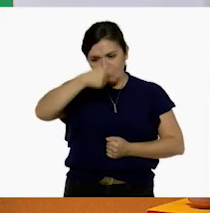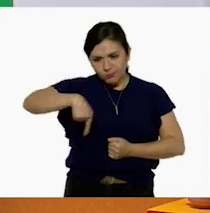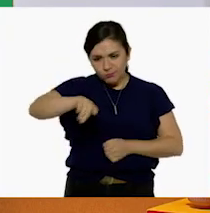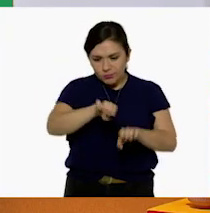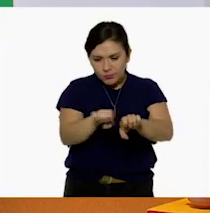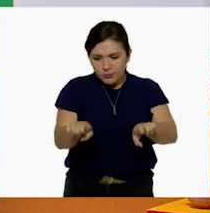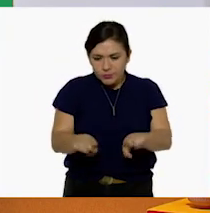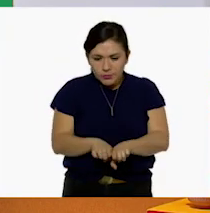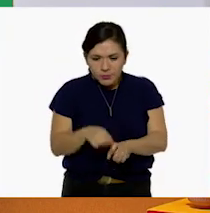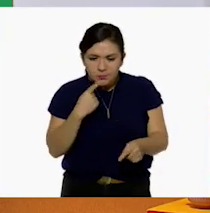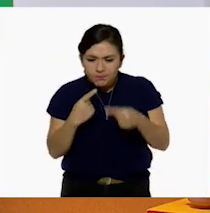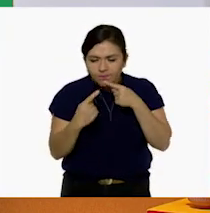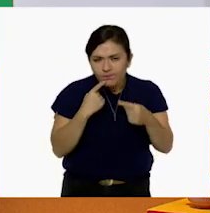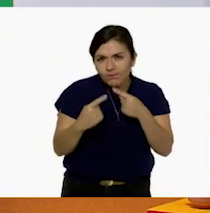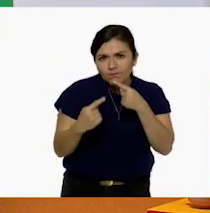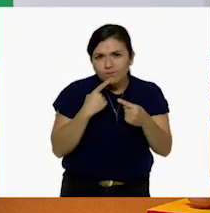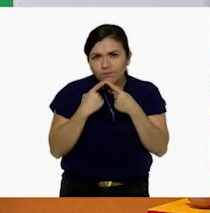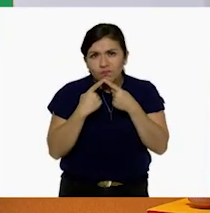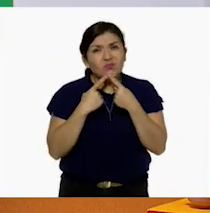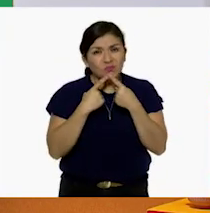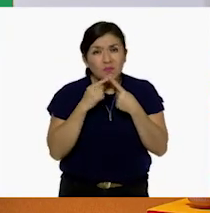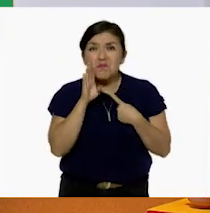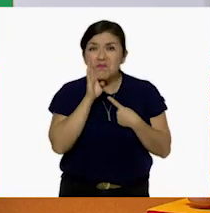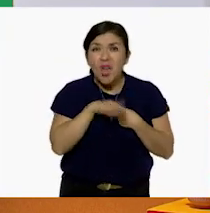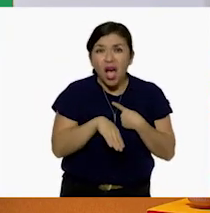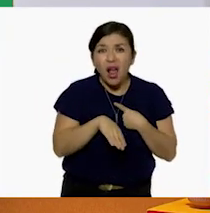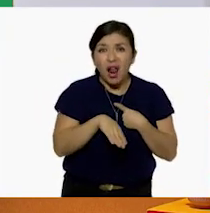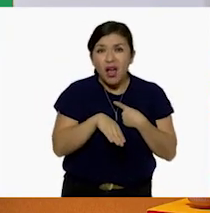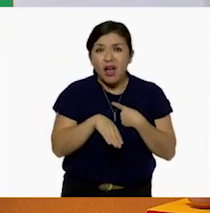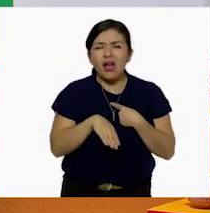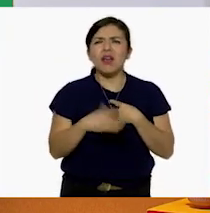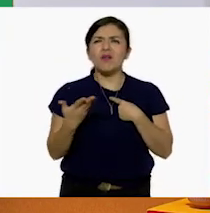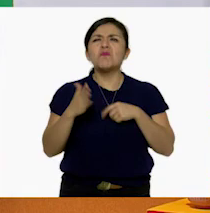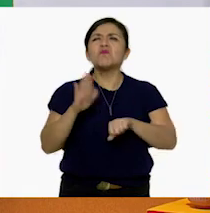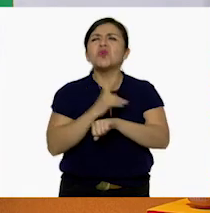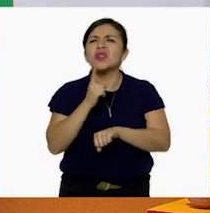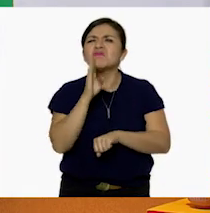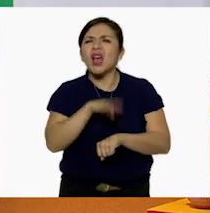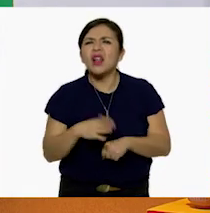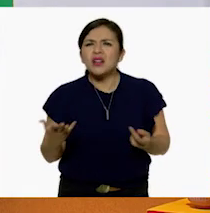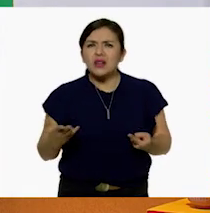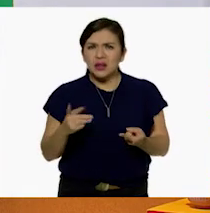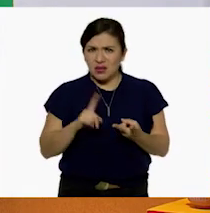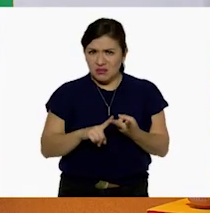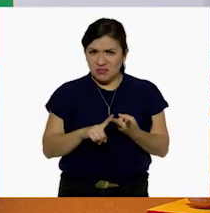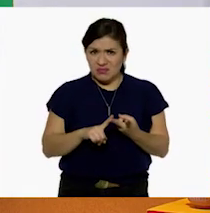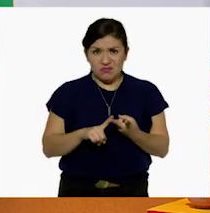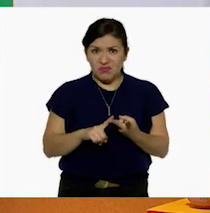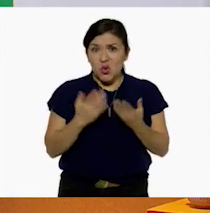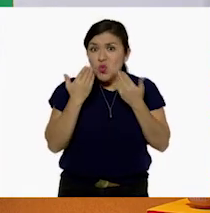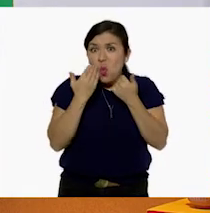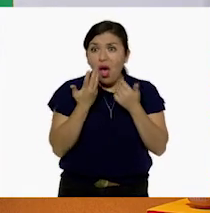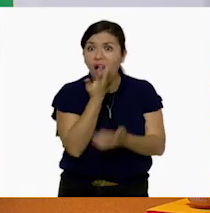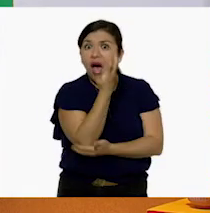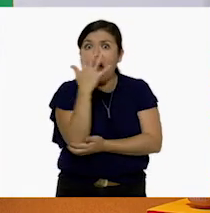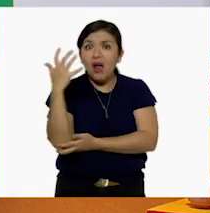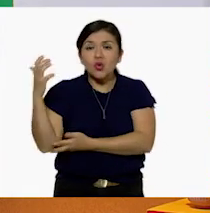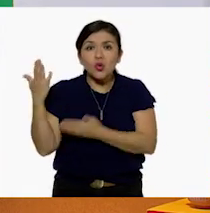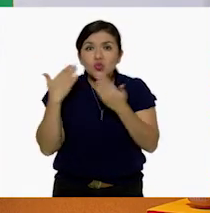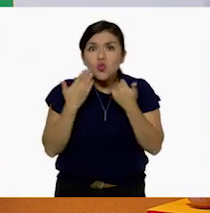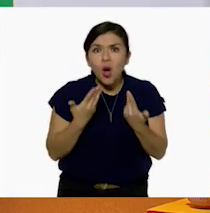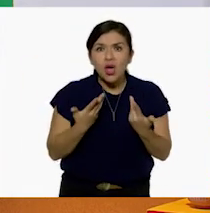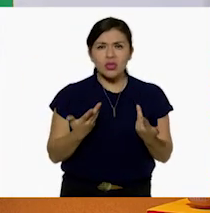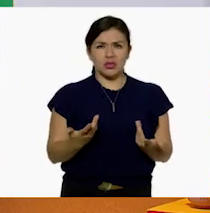estoy escuchando. Ajá, ¿es malo? Sí, pero ¿por qué? Claro, porque ya no hay árboles.